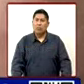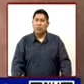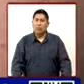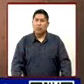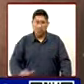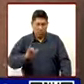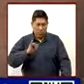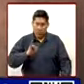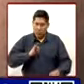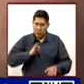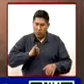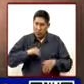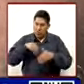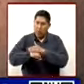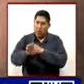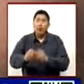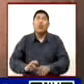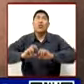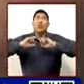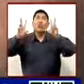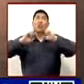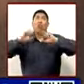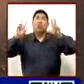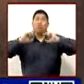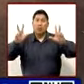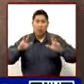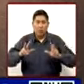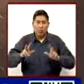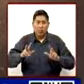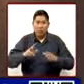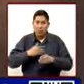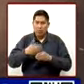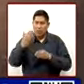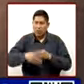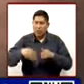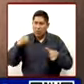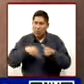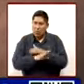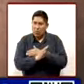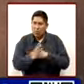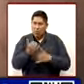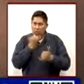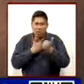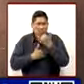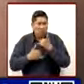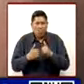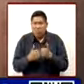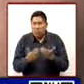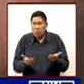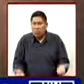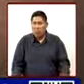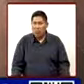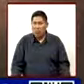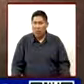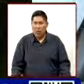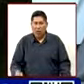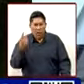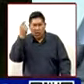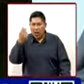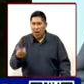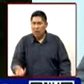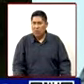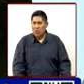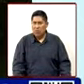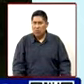Estaba jugando Wally, entonces en la puerta del Wally había motos, habían autos con todo lado y de ahí directamente se lo sacaron.